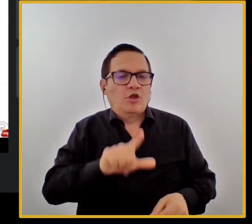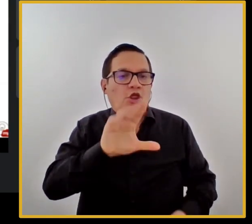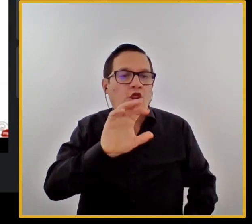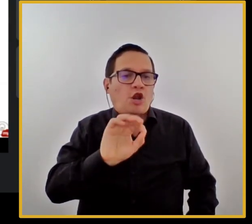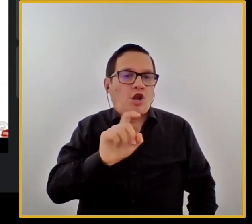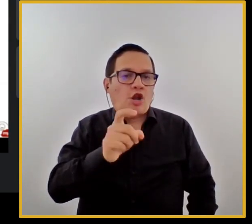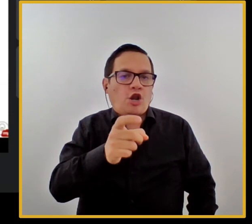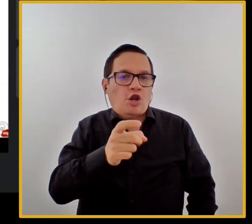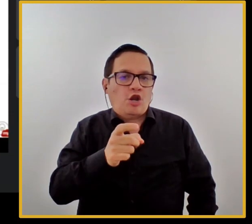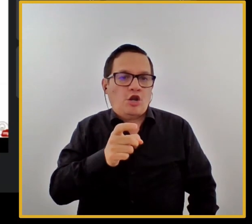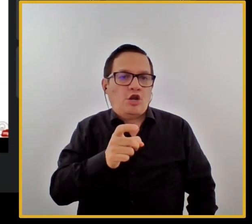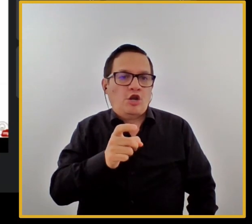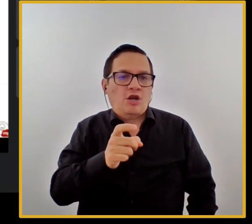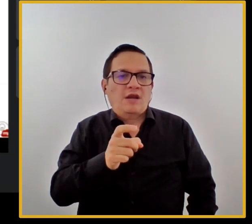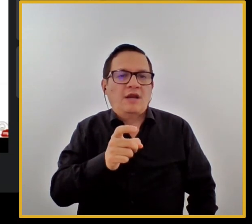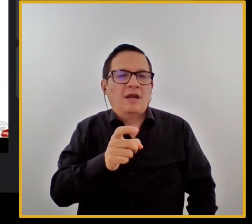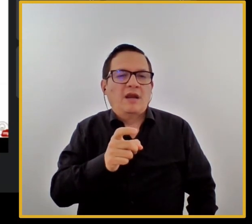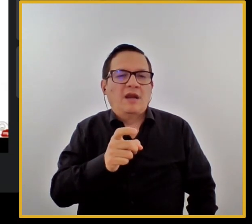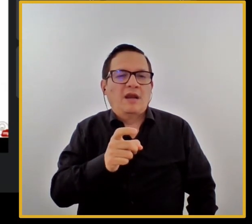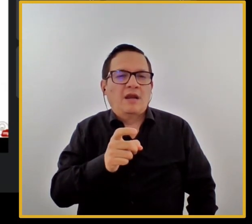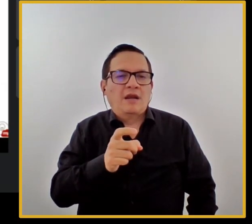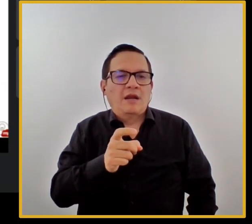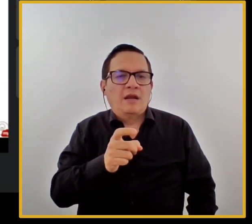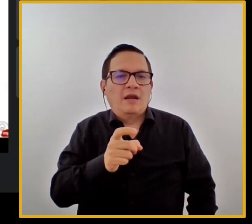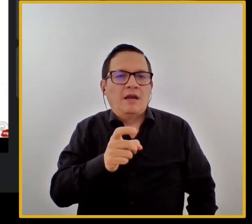logaritmo ¿de quién?